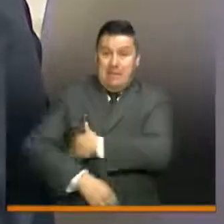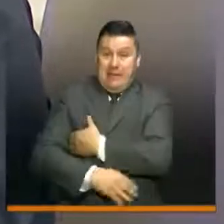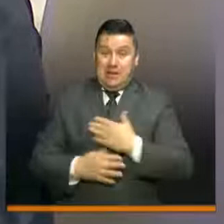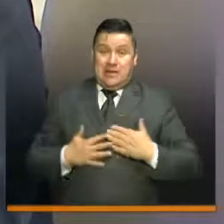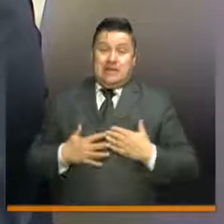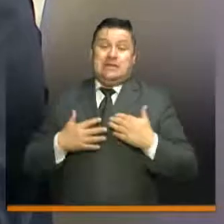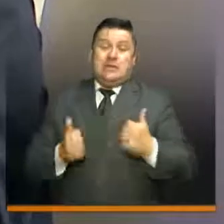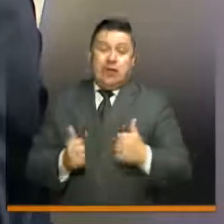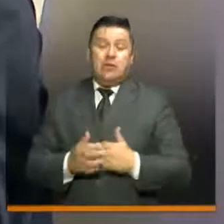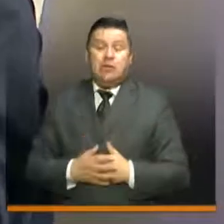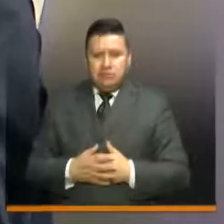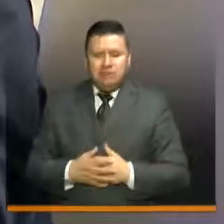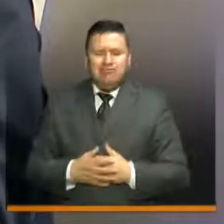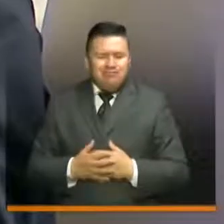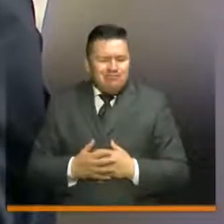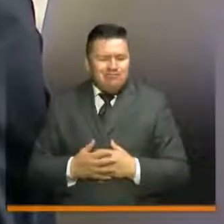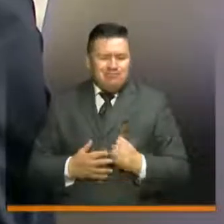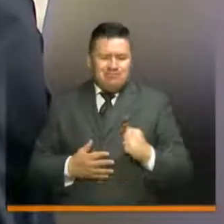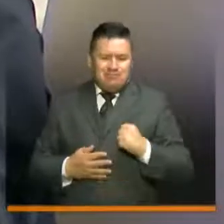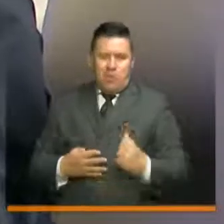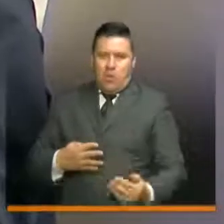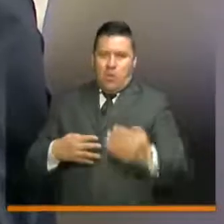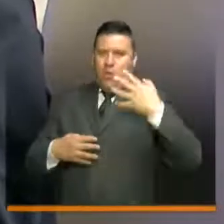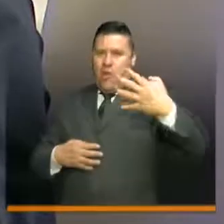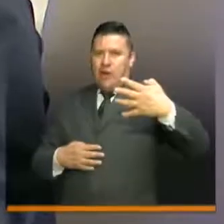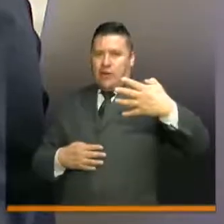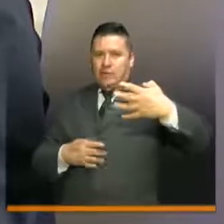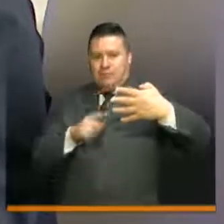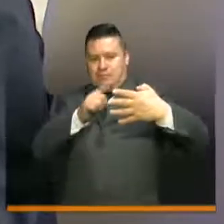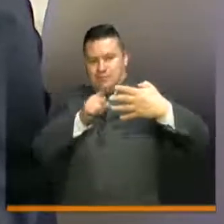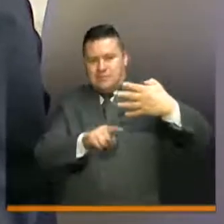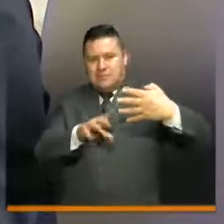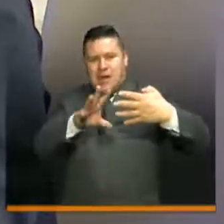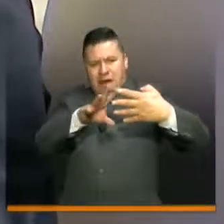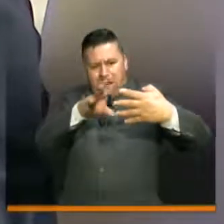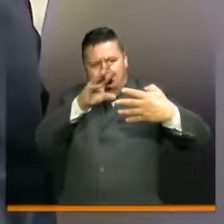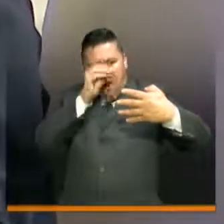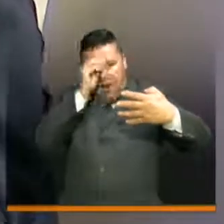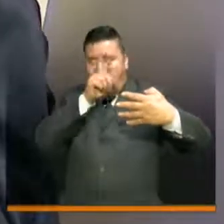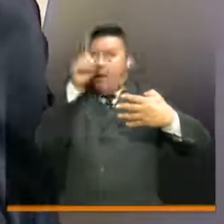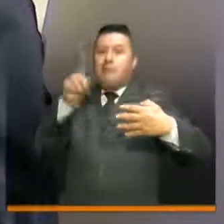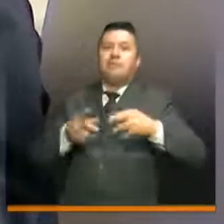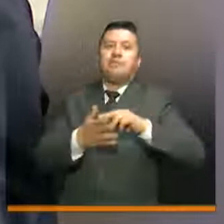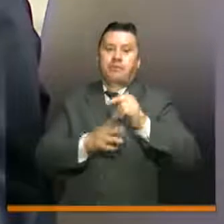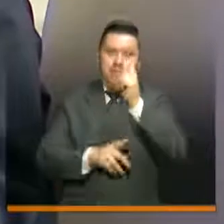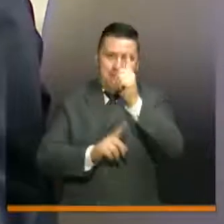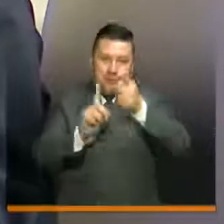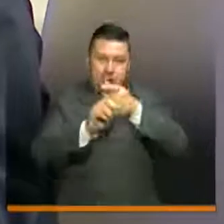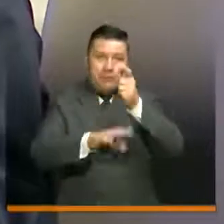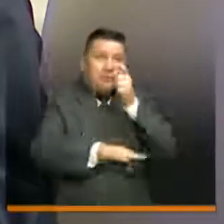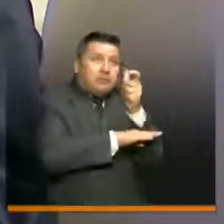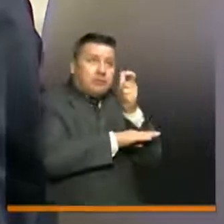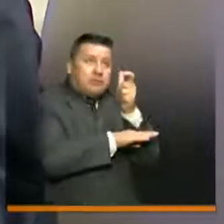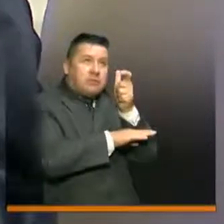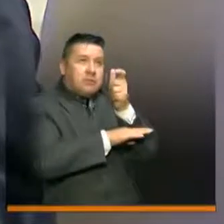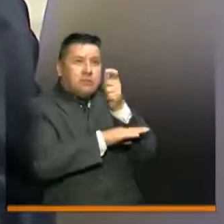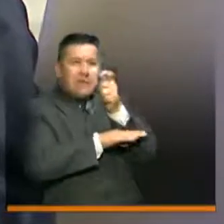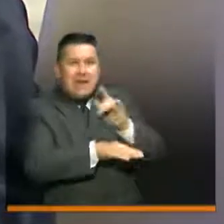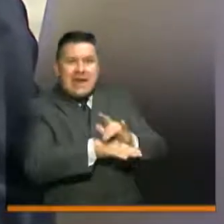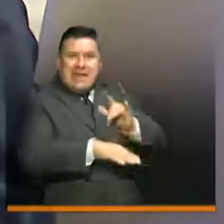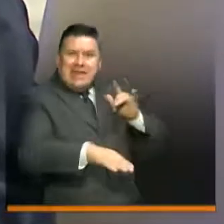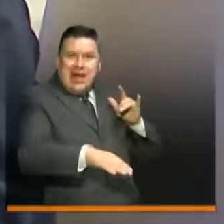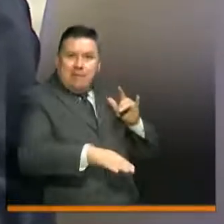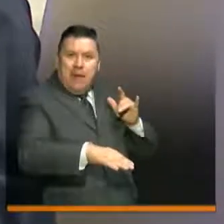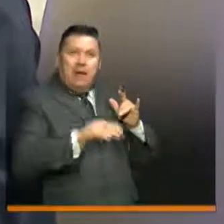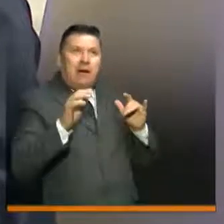Salud, hay cuatro aspectos que hemos aprendido de otros países. La vigilancia epidemiológica, esa detección temprana de